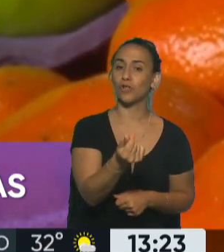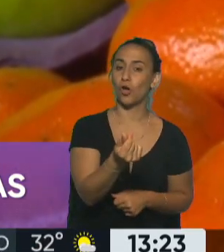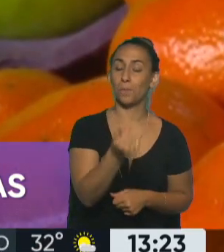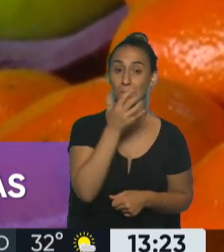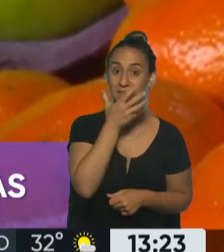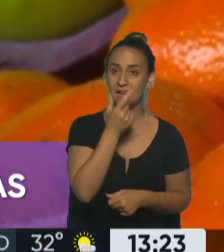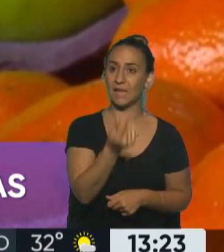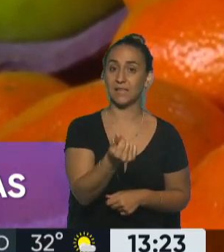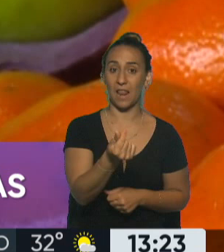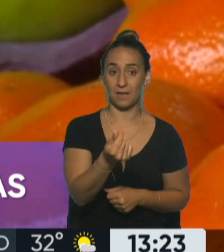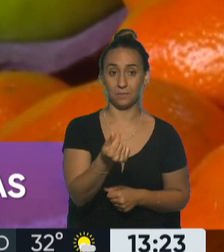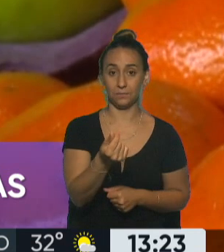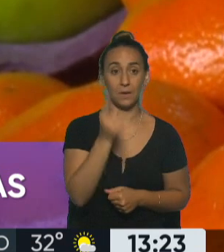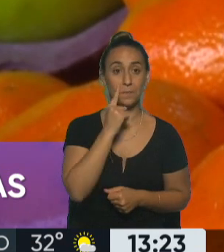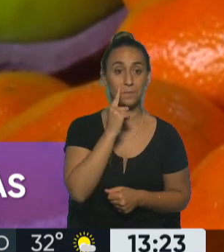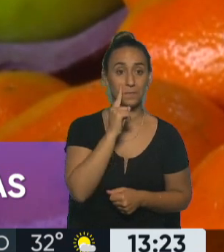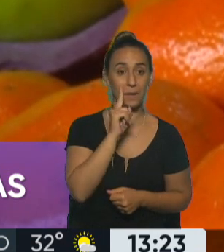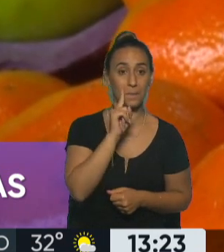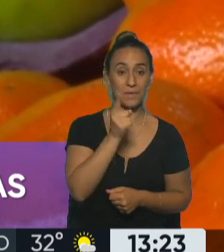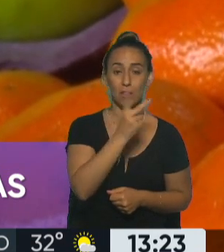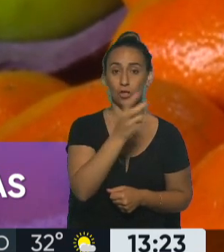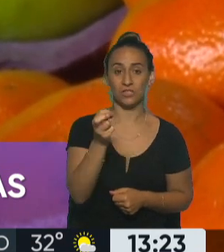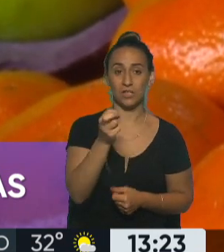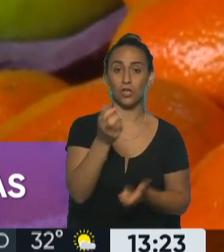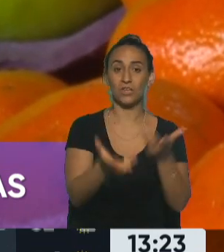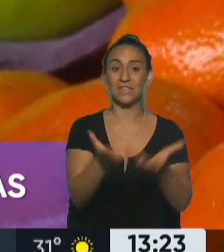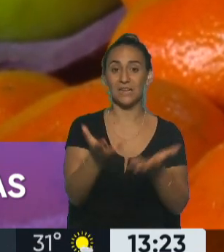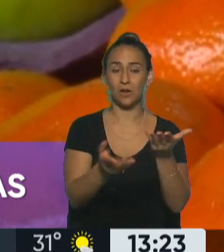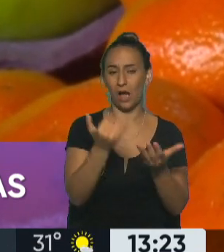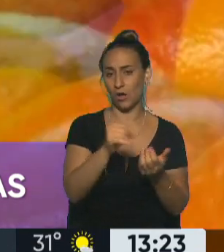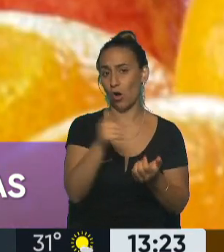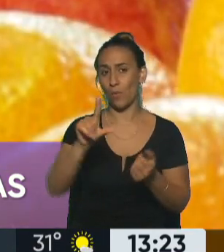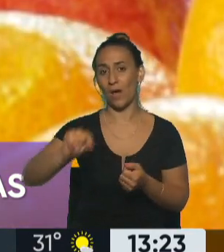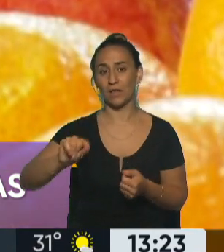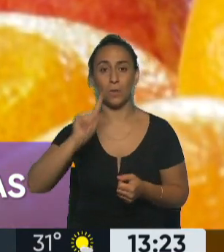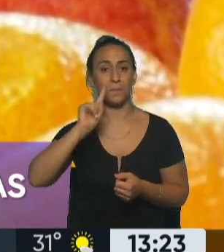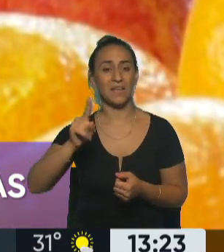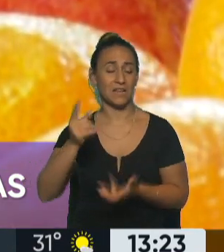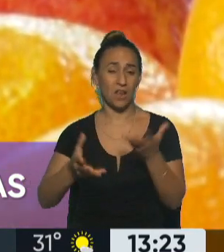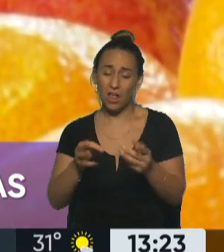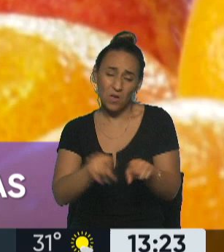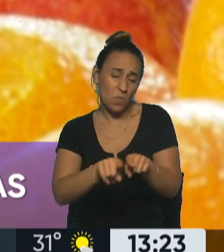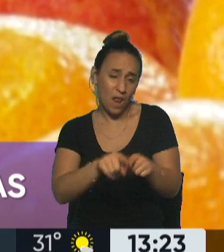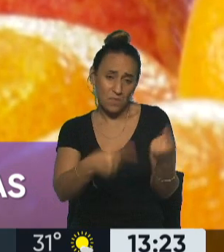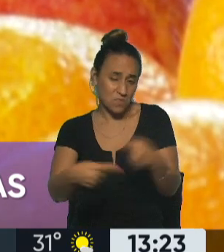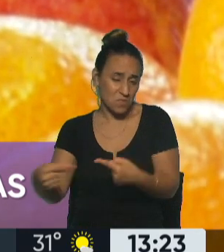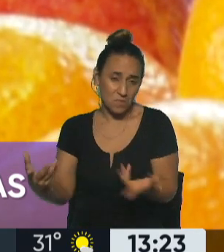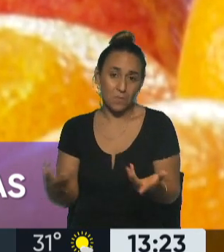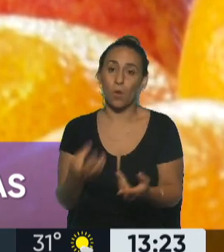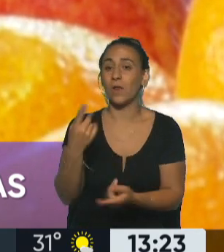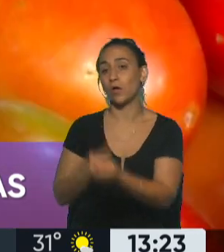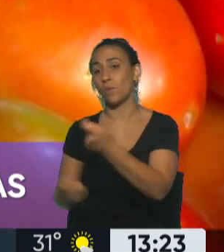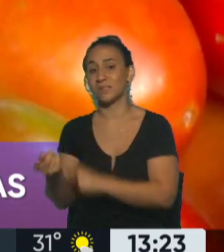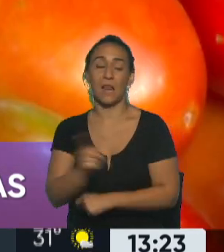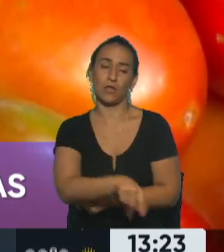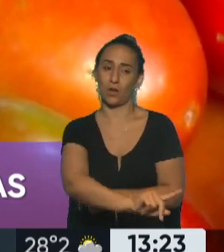la manzana vale 100 el kilo Y tenemos una más barata de 1000 el kilo Son la misma variedad no más que bueno una es comercial y la